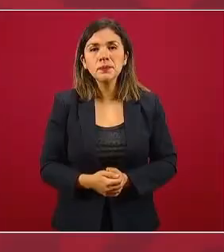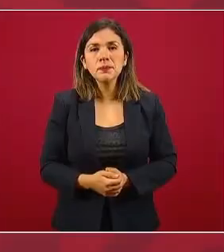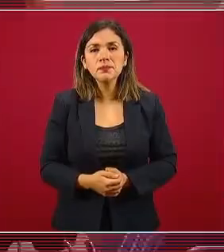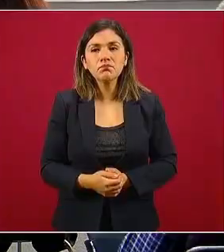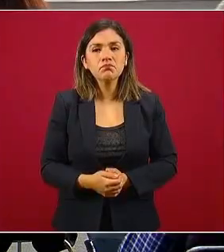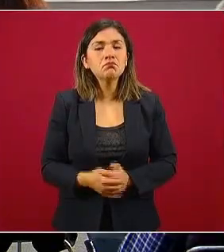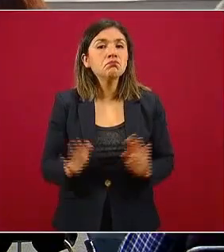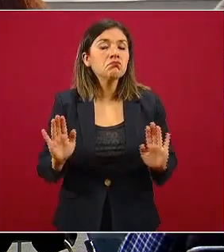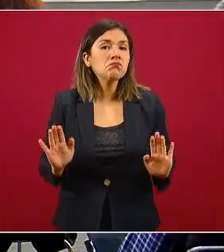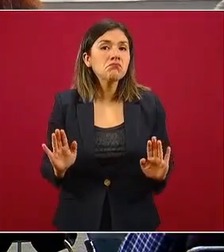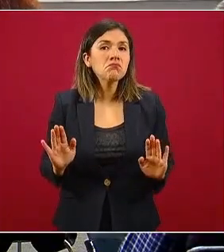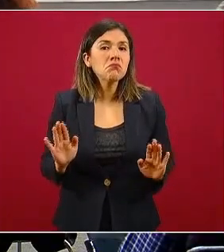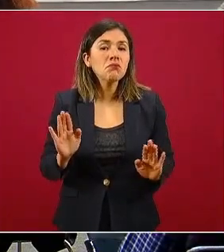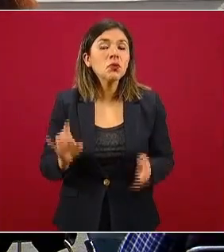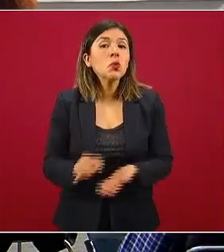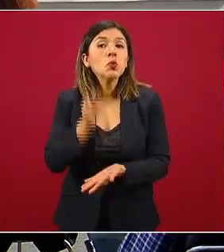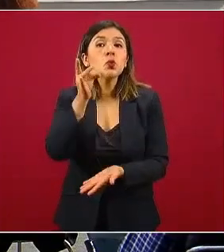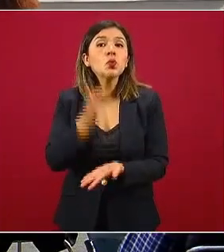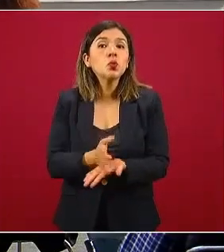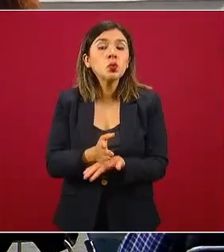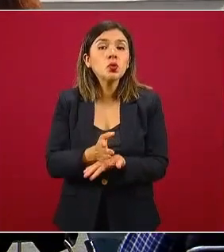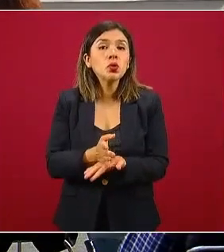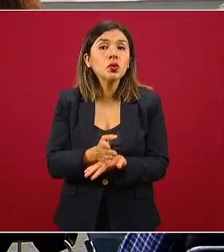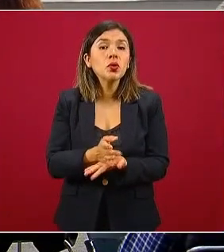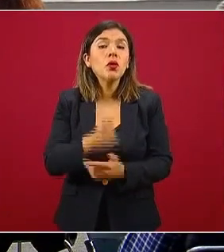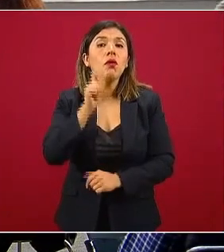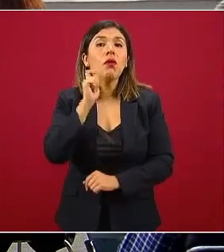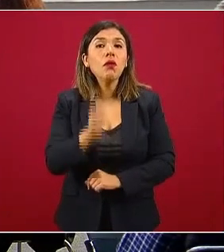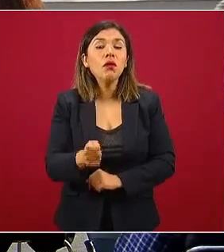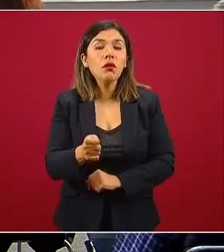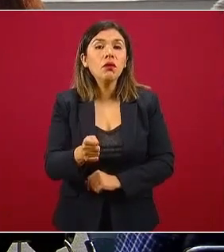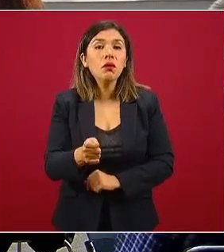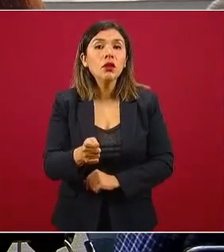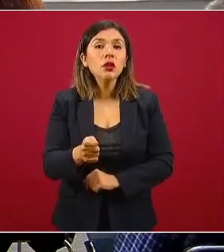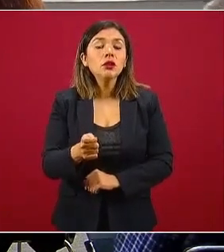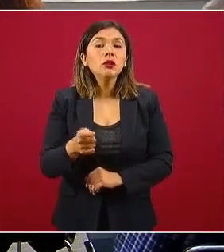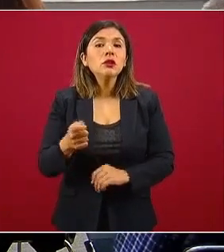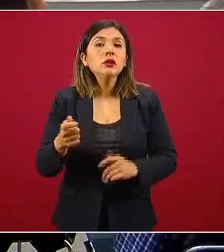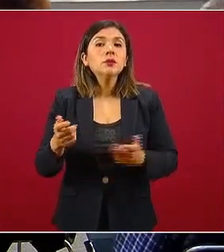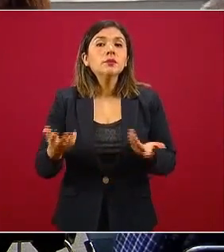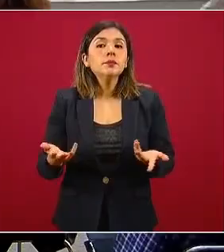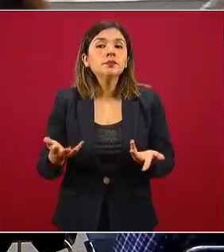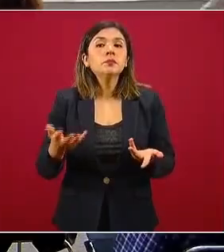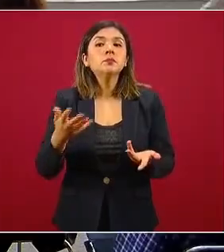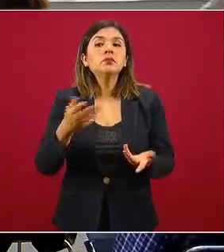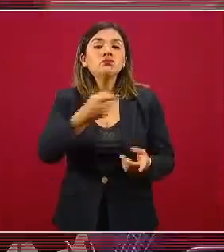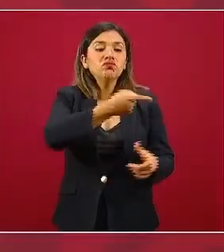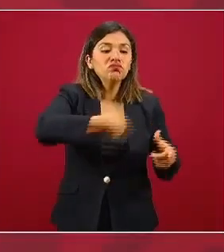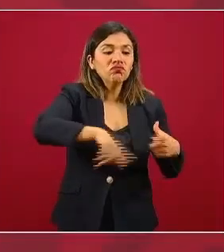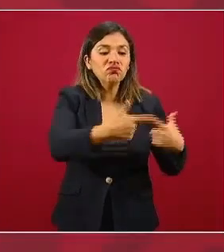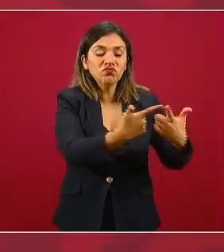Lo único es que se conducen